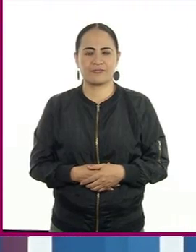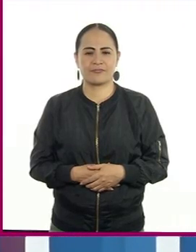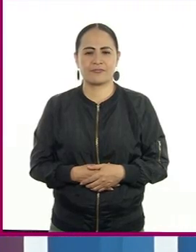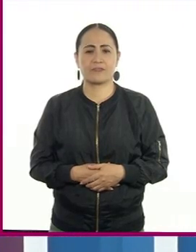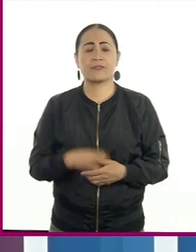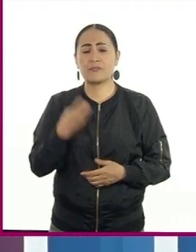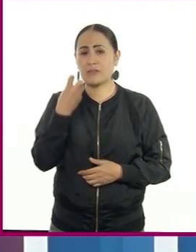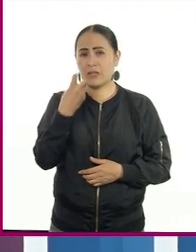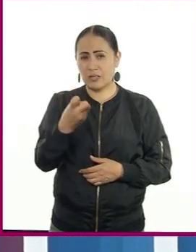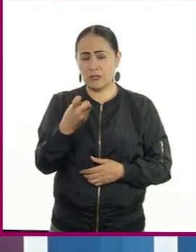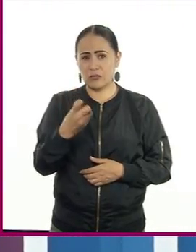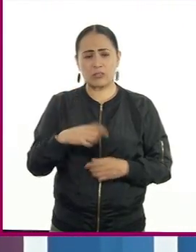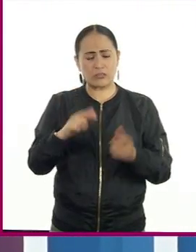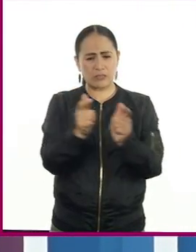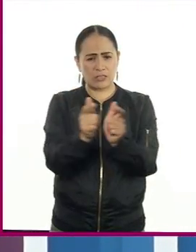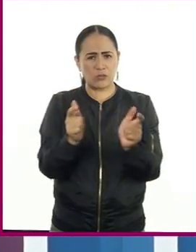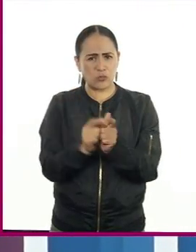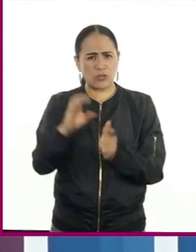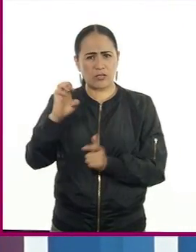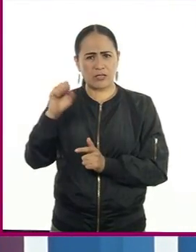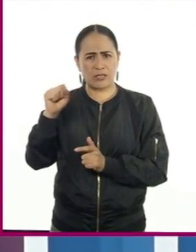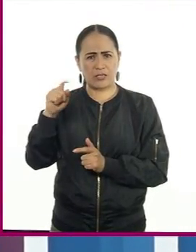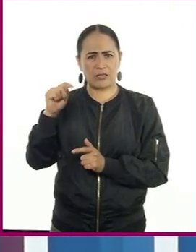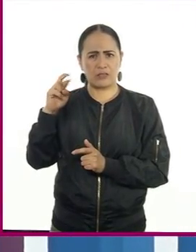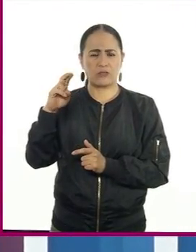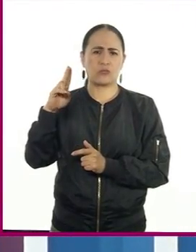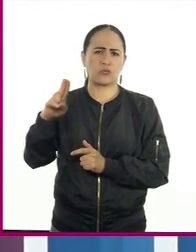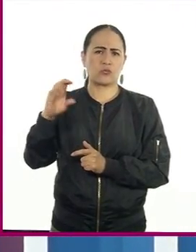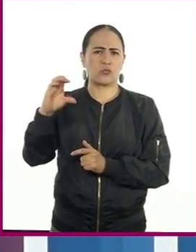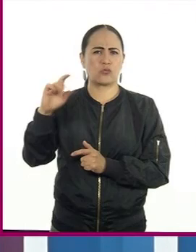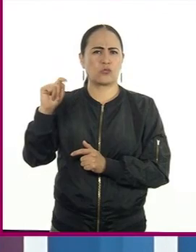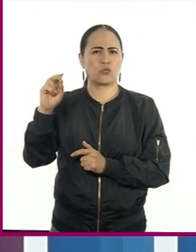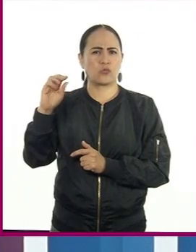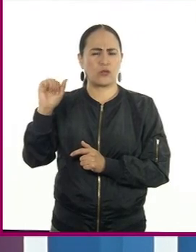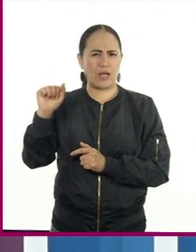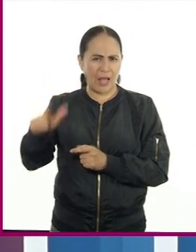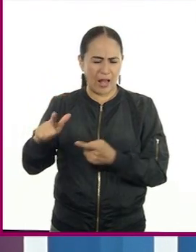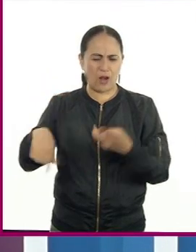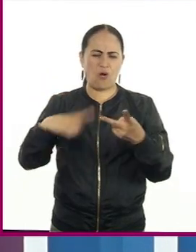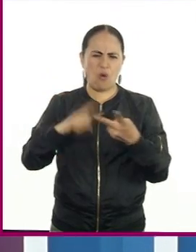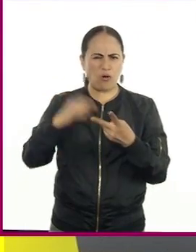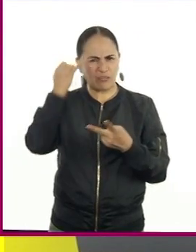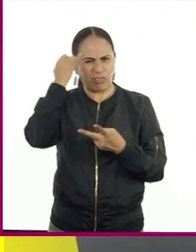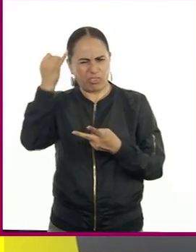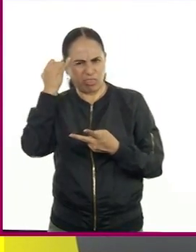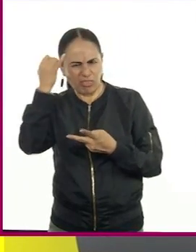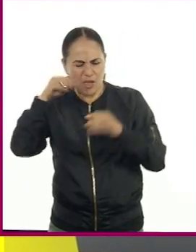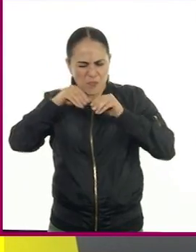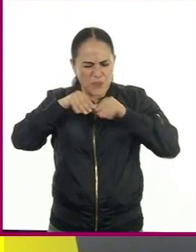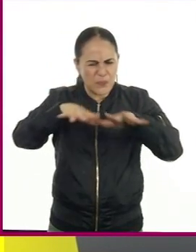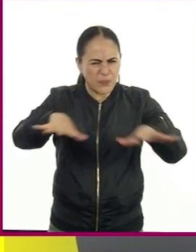cual puede ser estructural o generada por creencias o prejuicios.